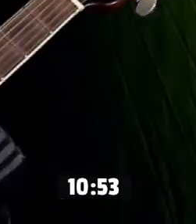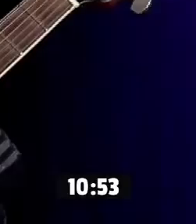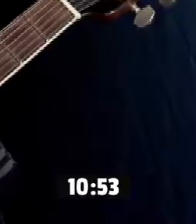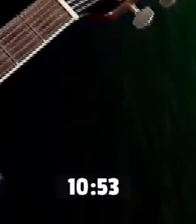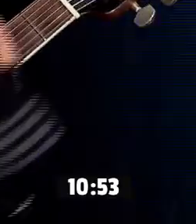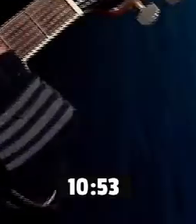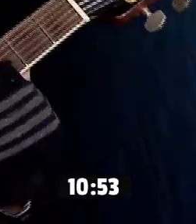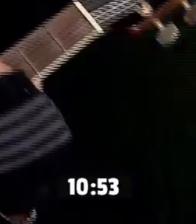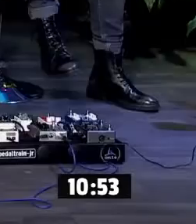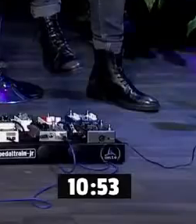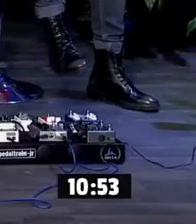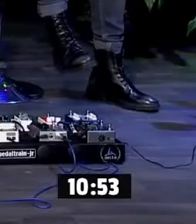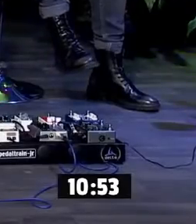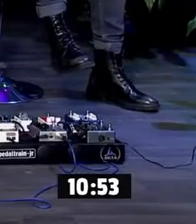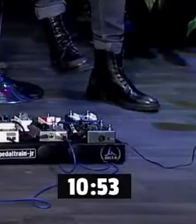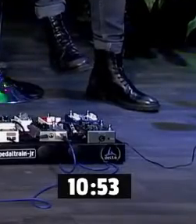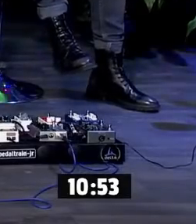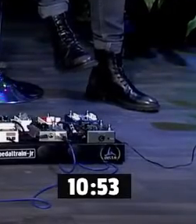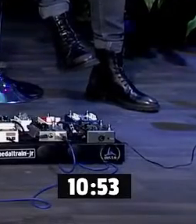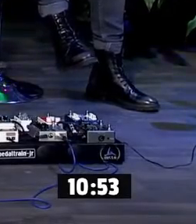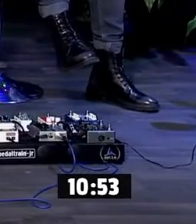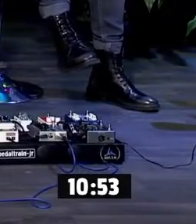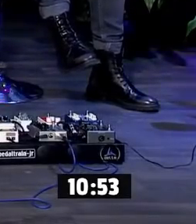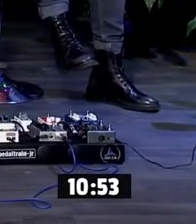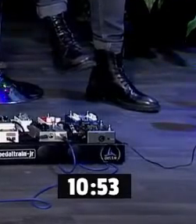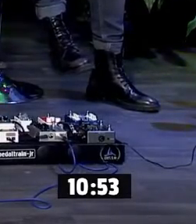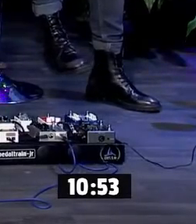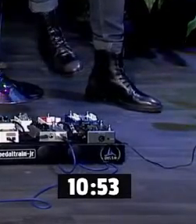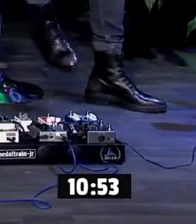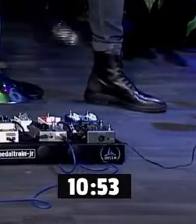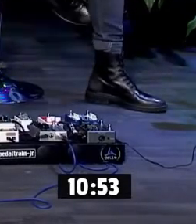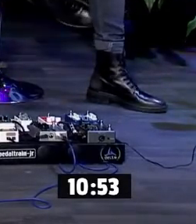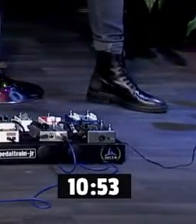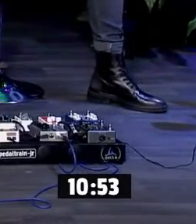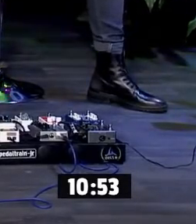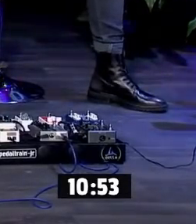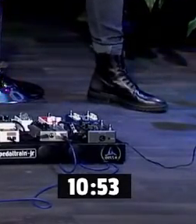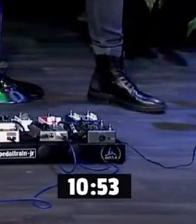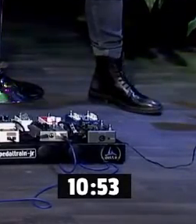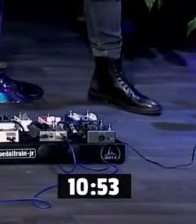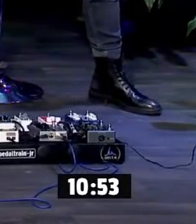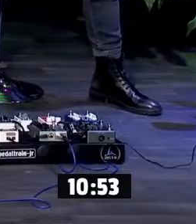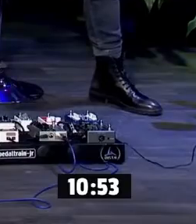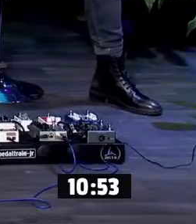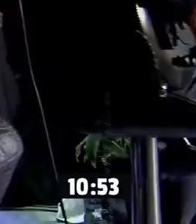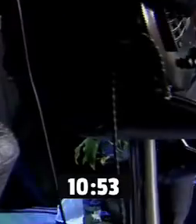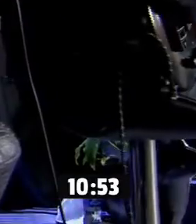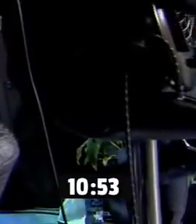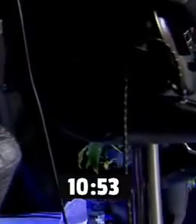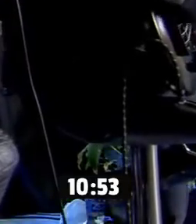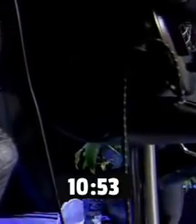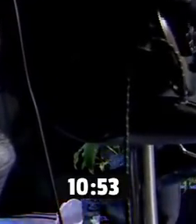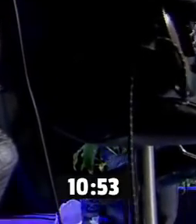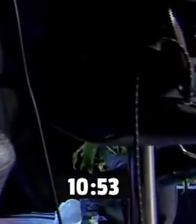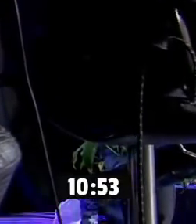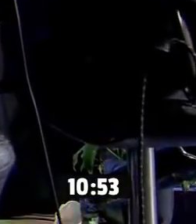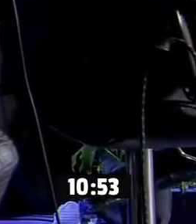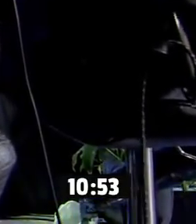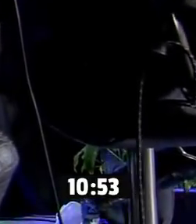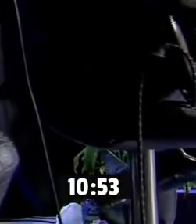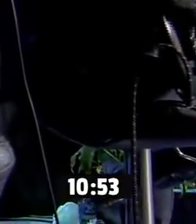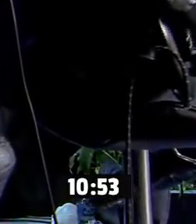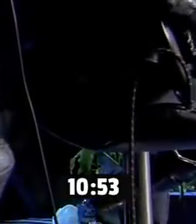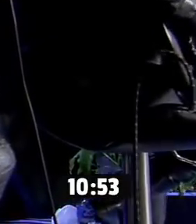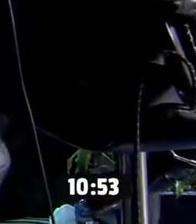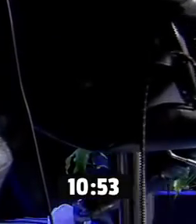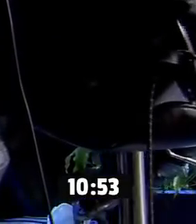recordar. Llévate lo que quieras, llévate este momento.